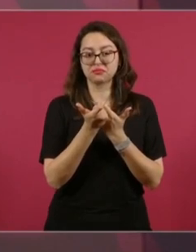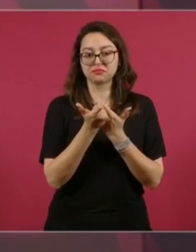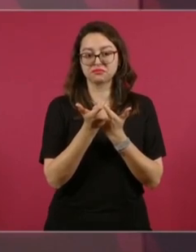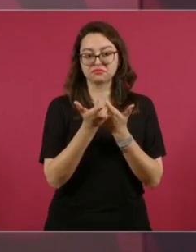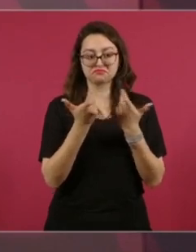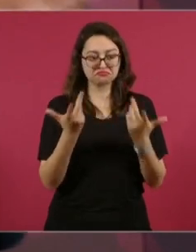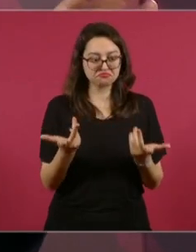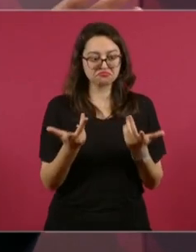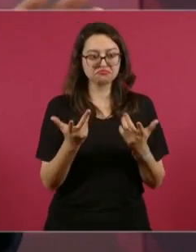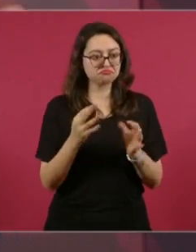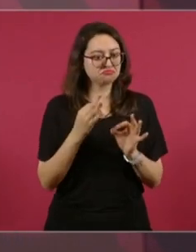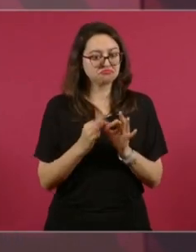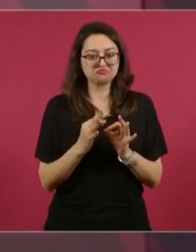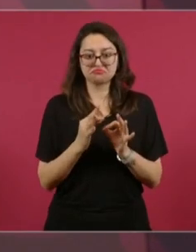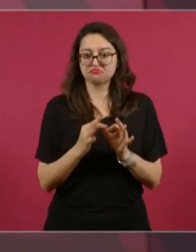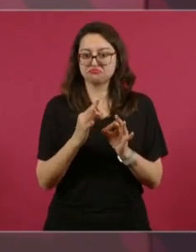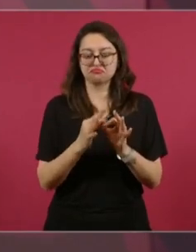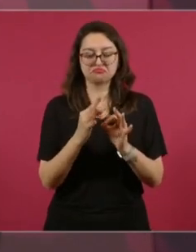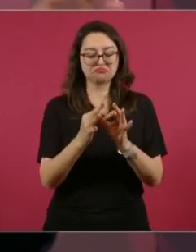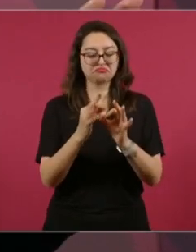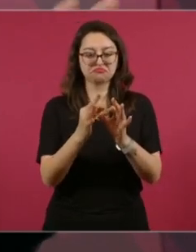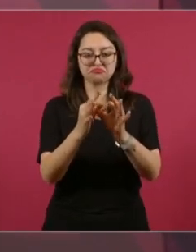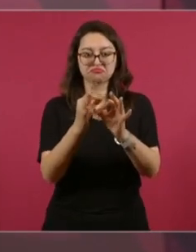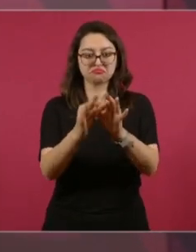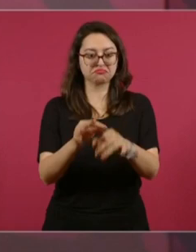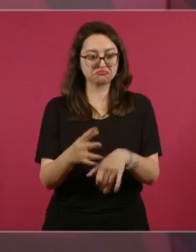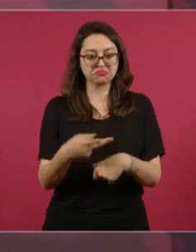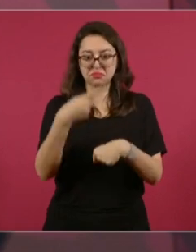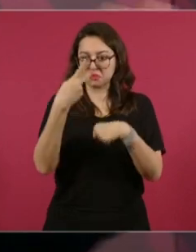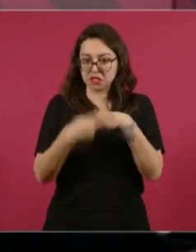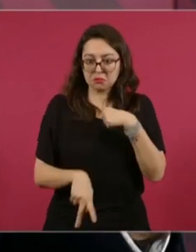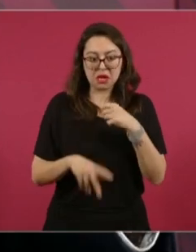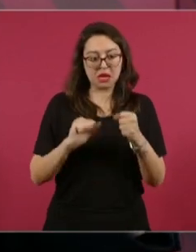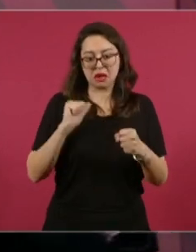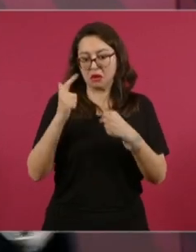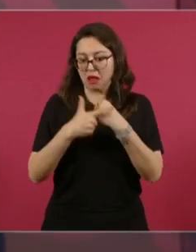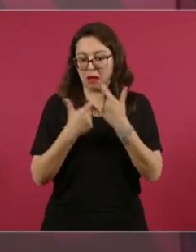no hay ningún riesgo de crisis,